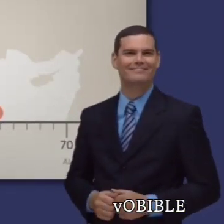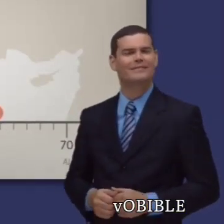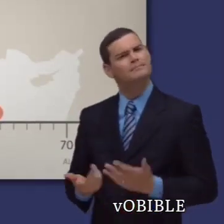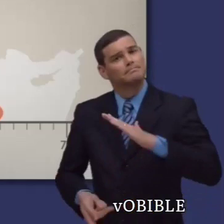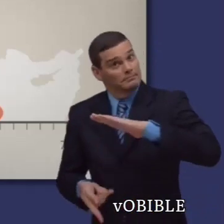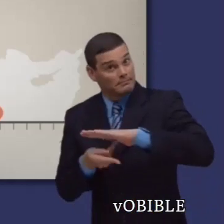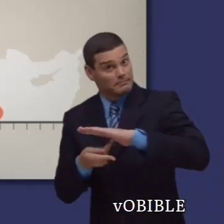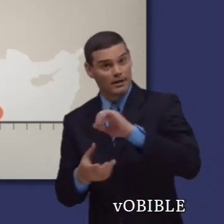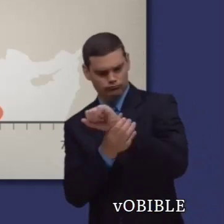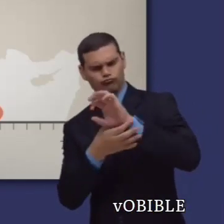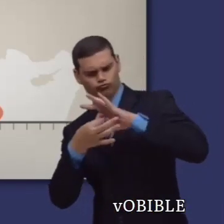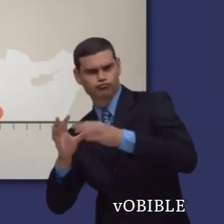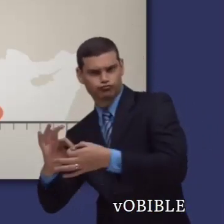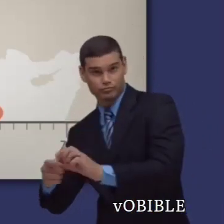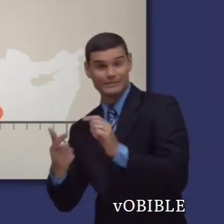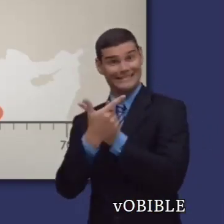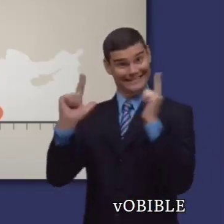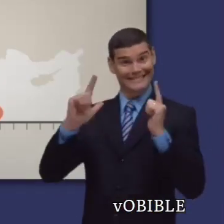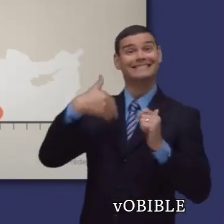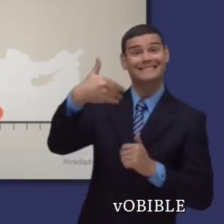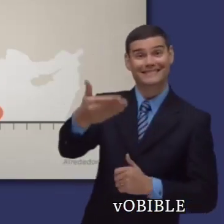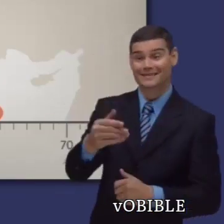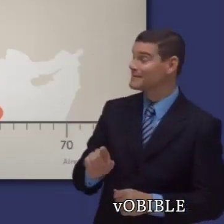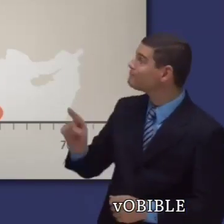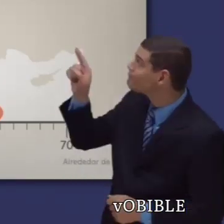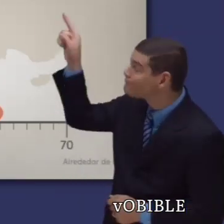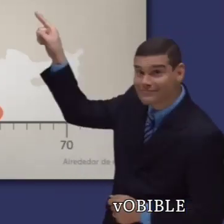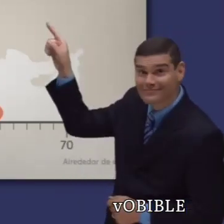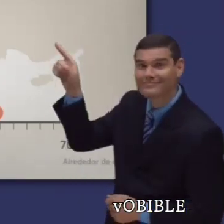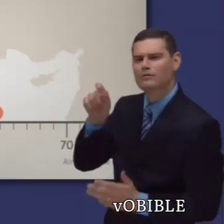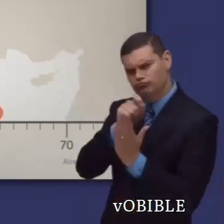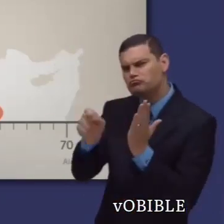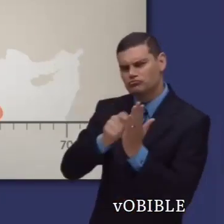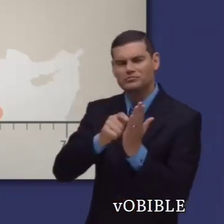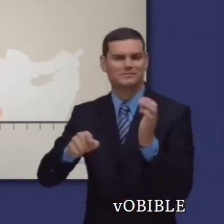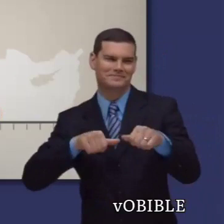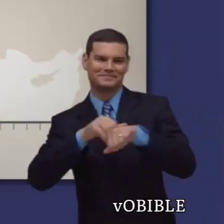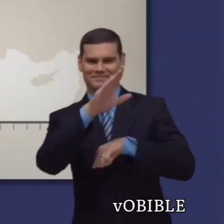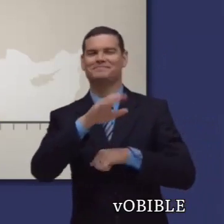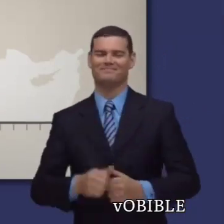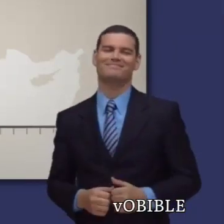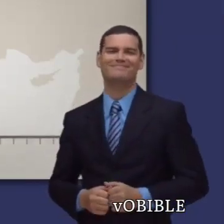la escribió en Macedonia algún tiempo después de su primer encarcelamiento en Roma.